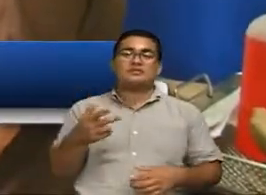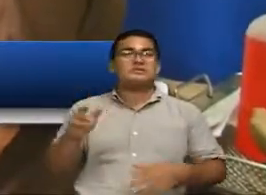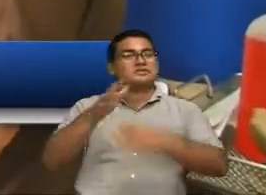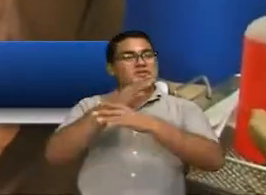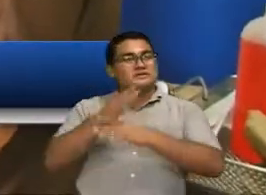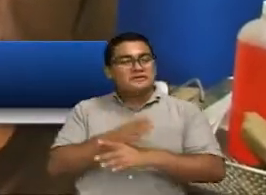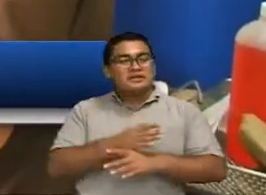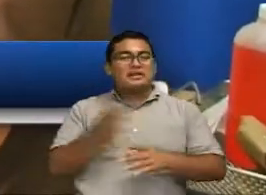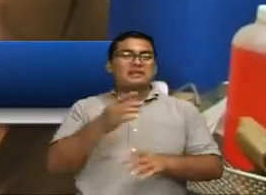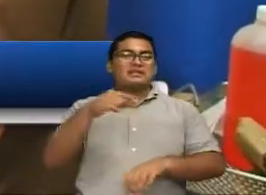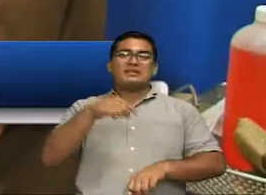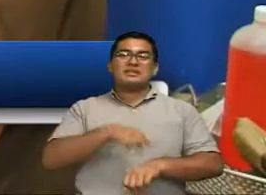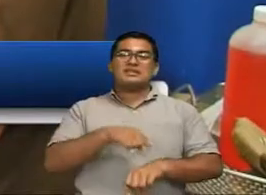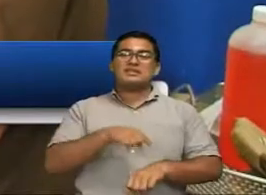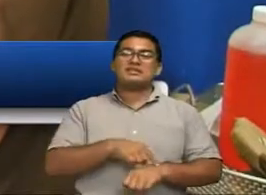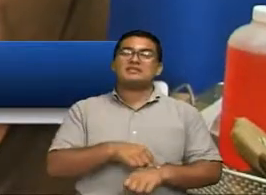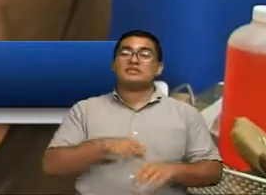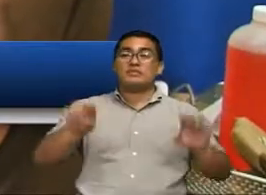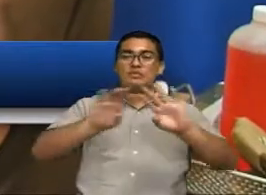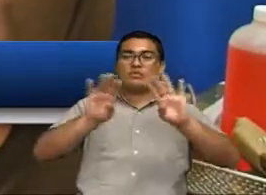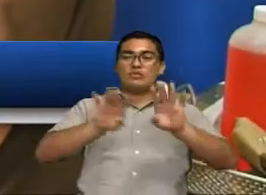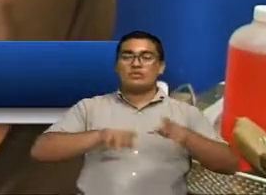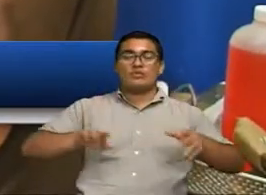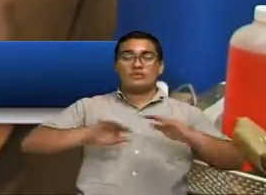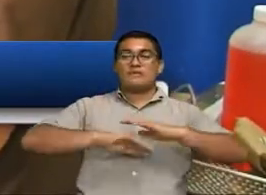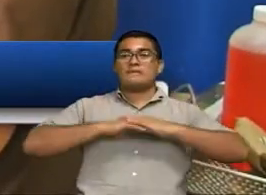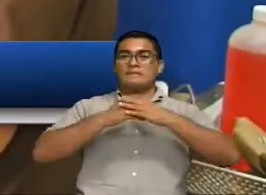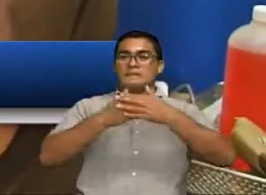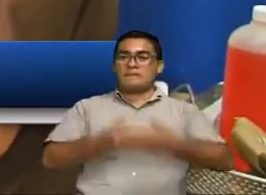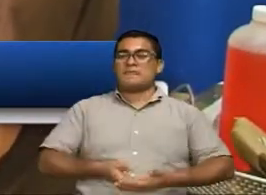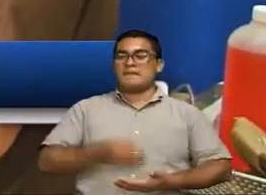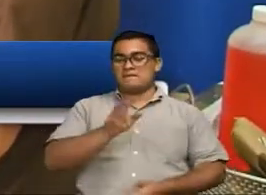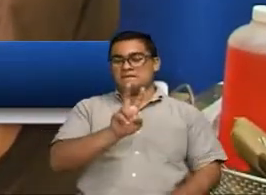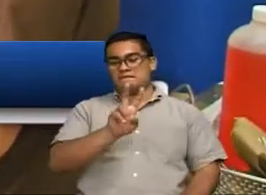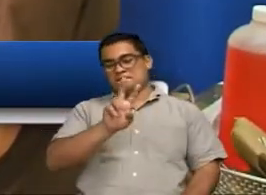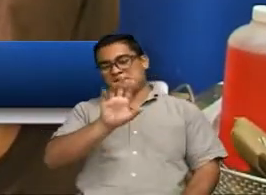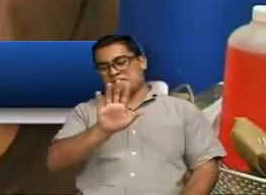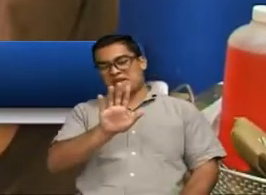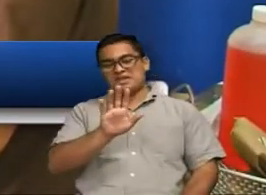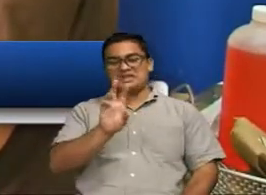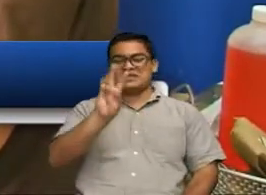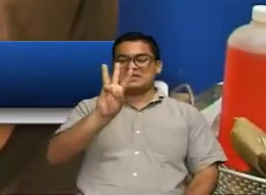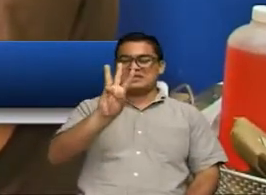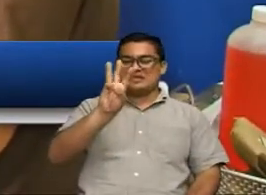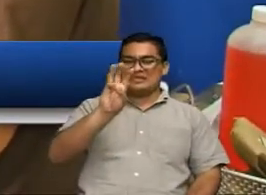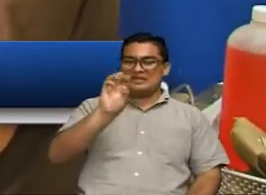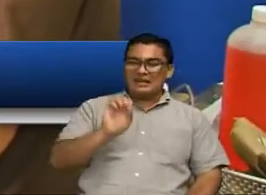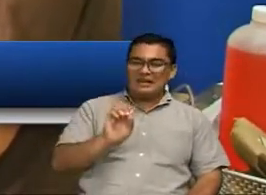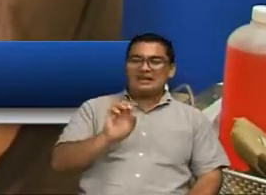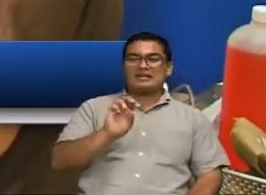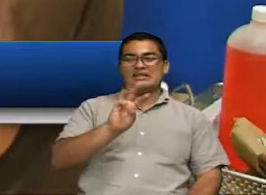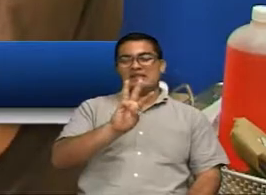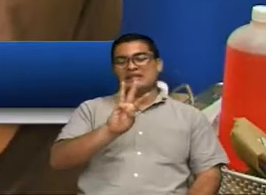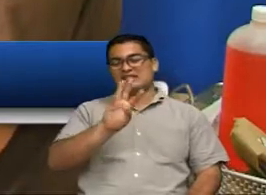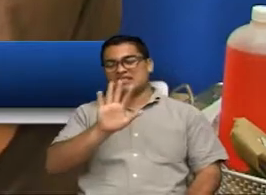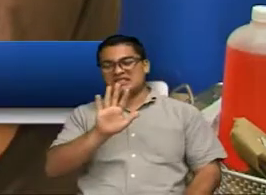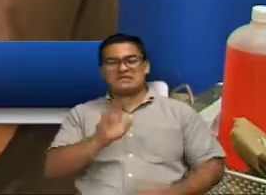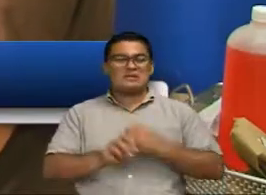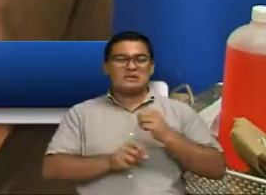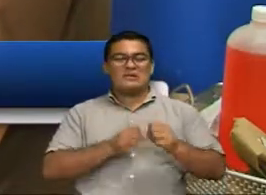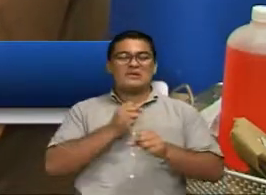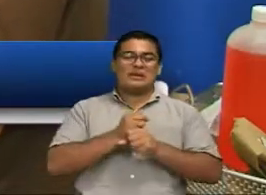estos tiempos, ya no la mujer embarazada de 25, 30 años, de 35, 30. Ahora